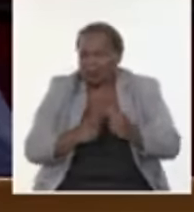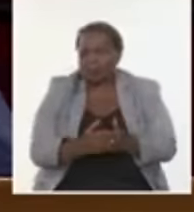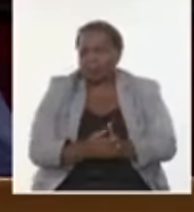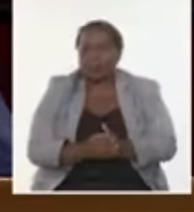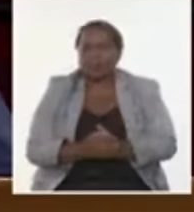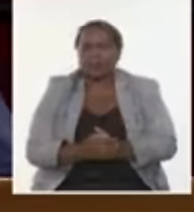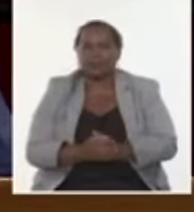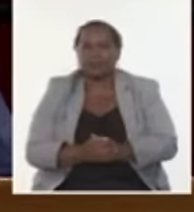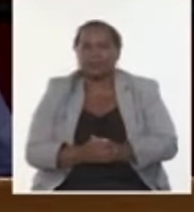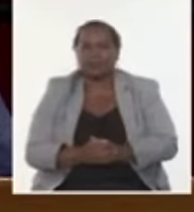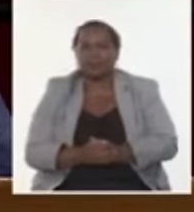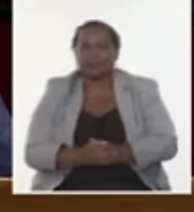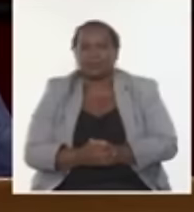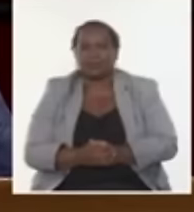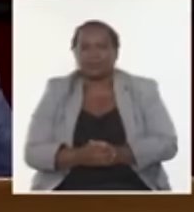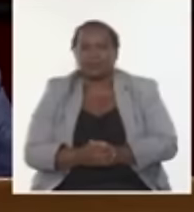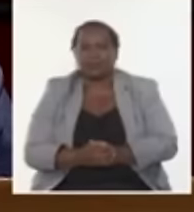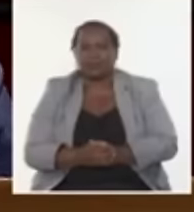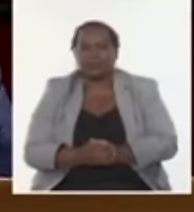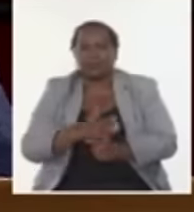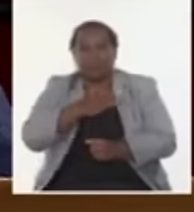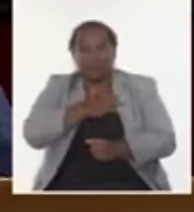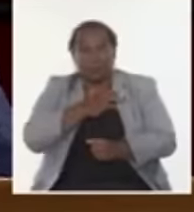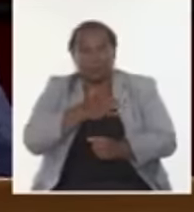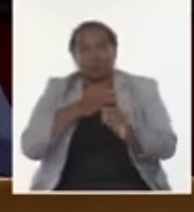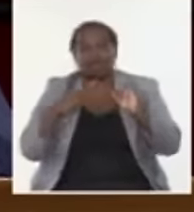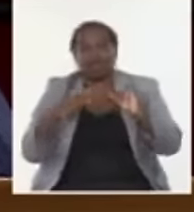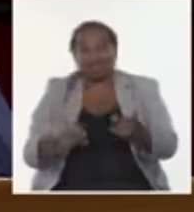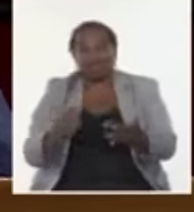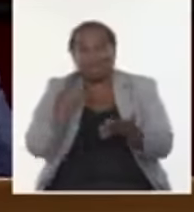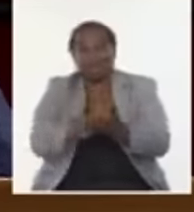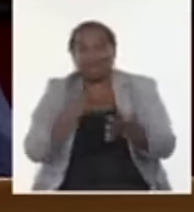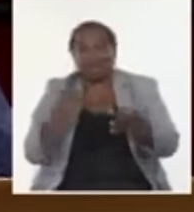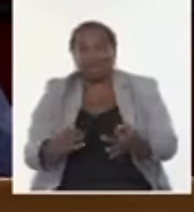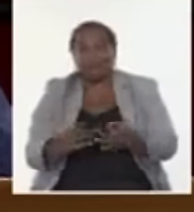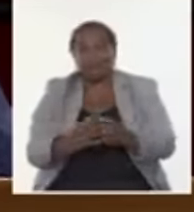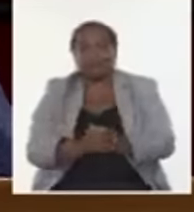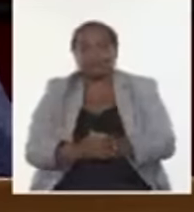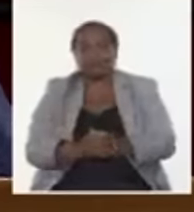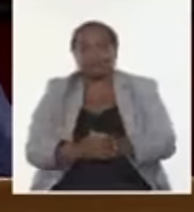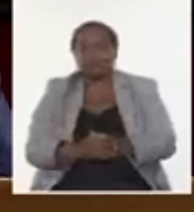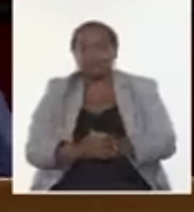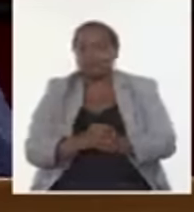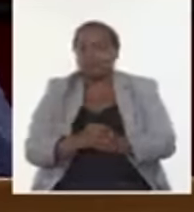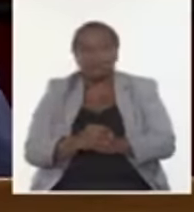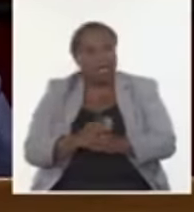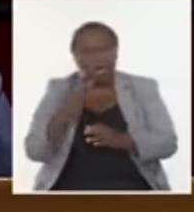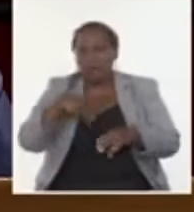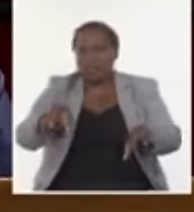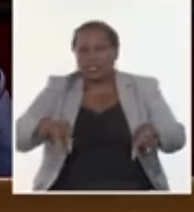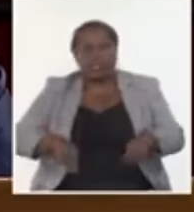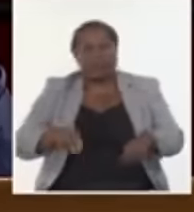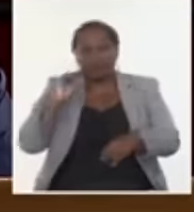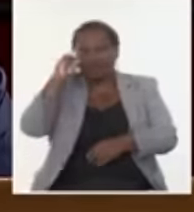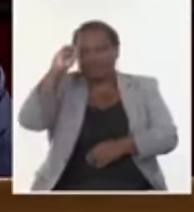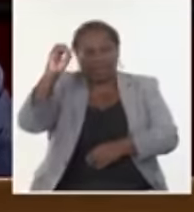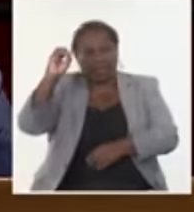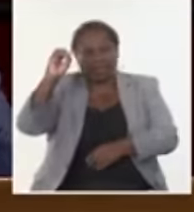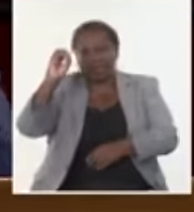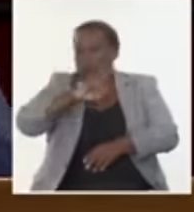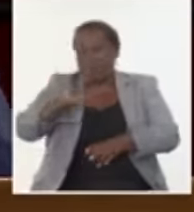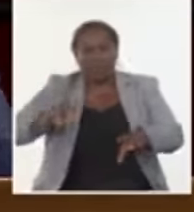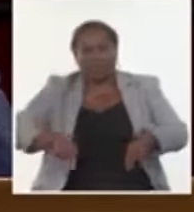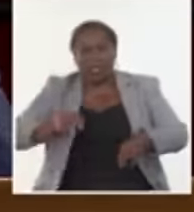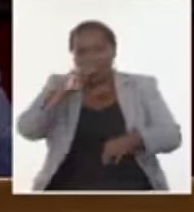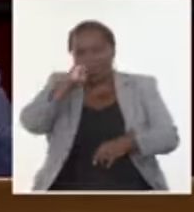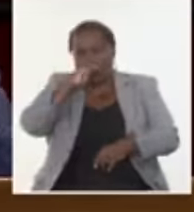Y que nosotros ratificamos el principio de tolerancia cero a la droga